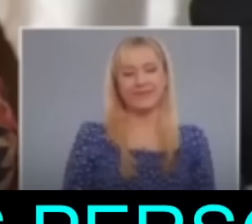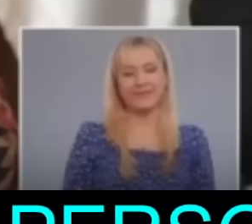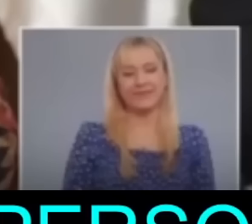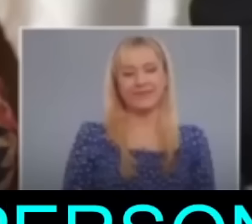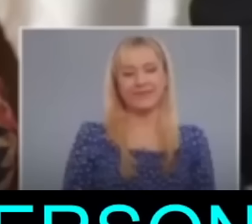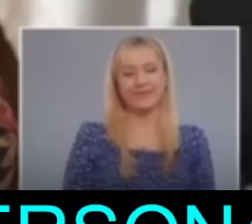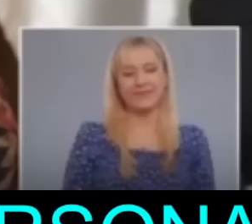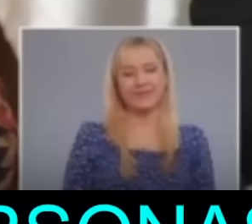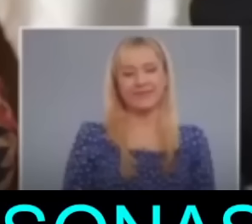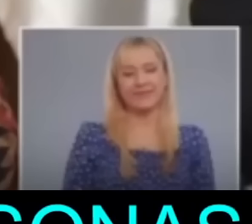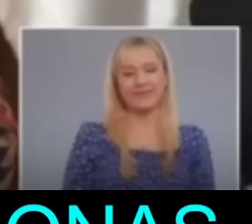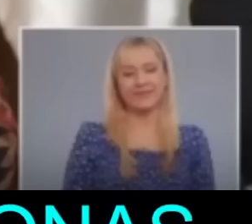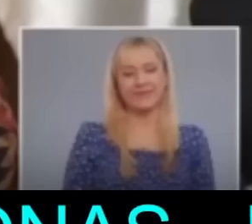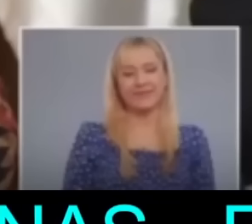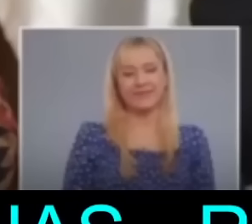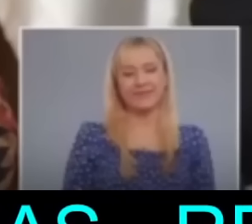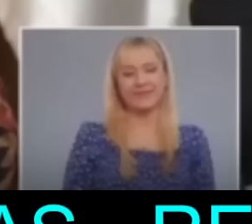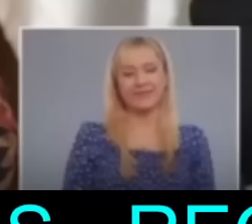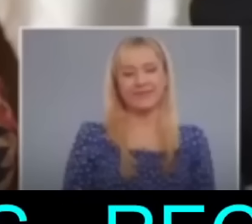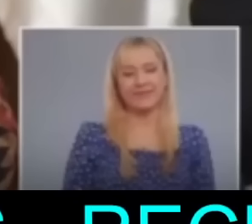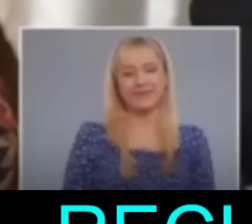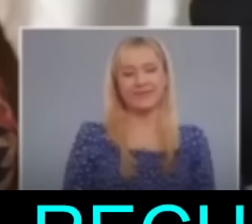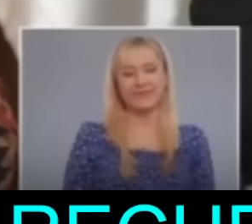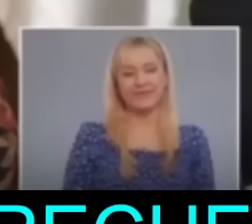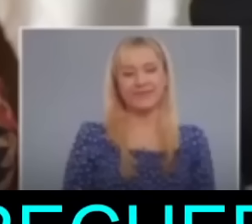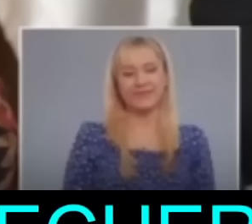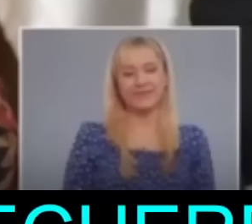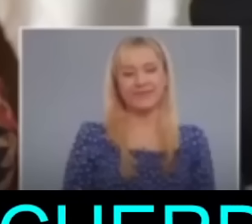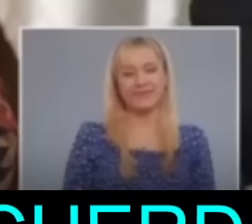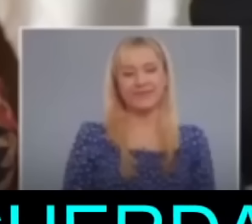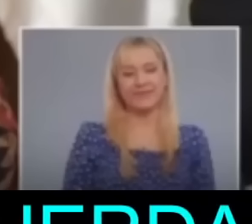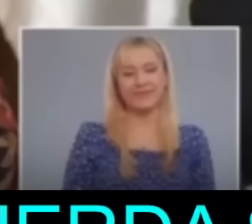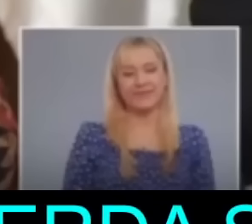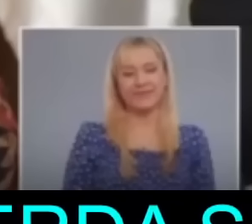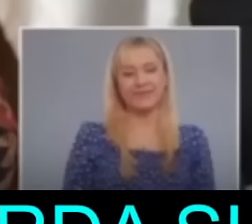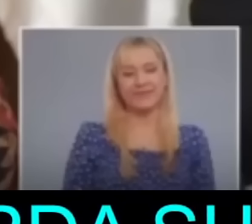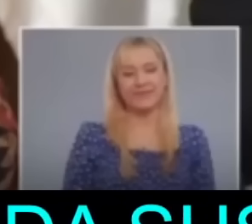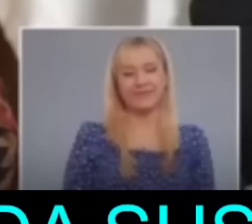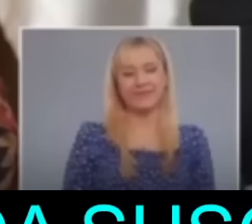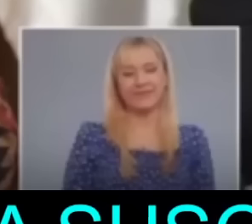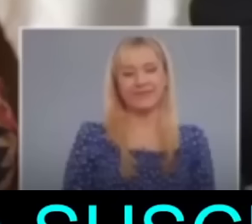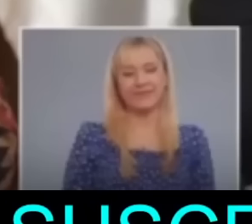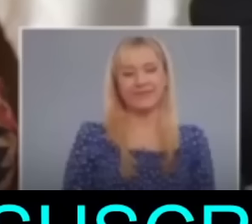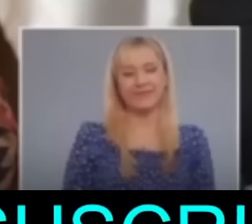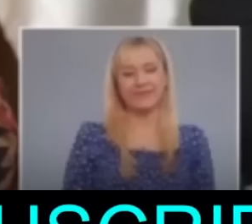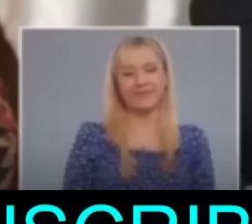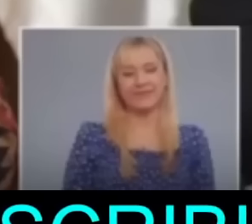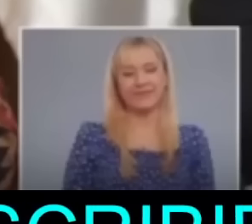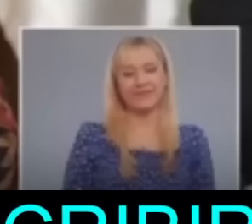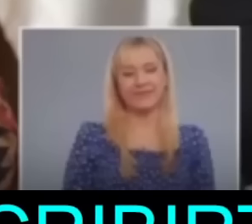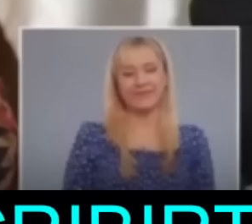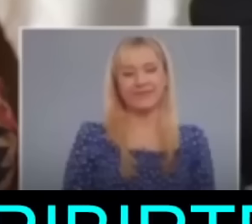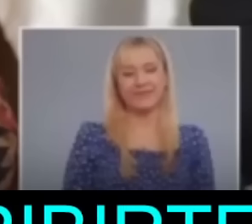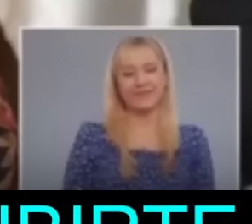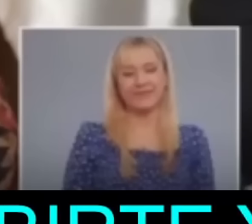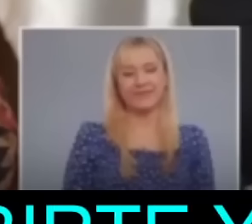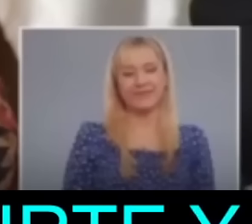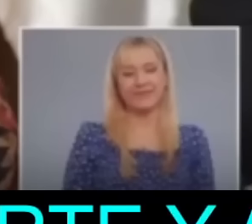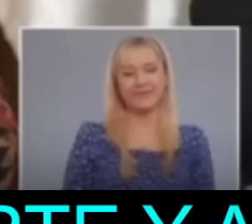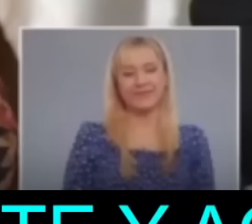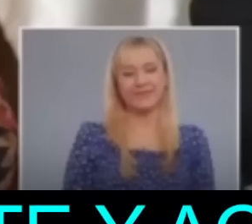de la cuarta transformación porque se dio cuenta que viene un recorte muy muy muy muy muy muy muy muy muy fuerte